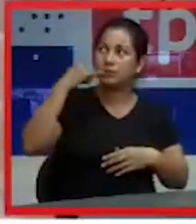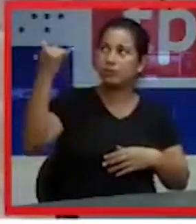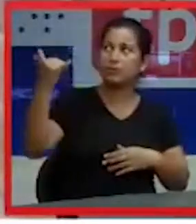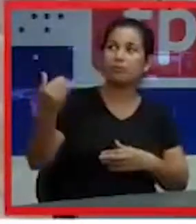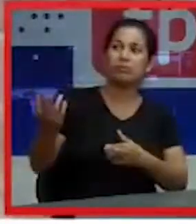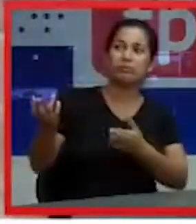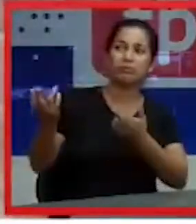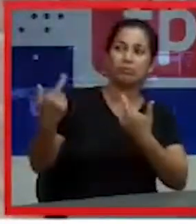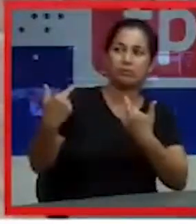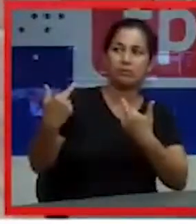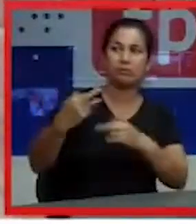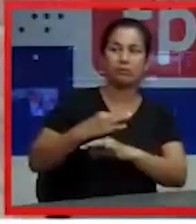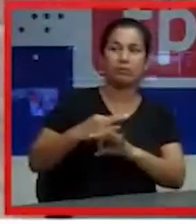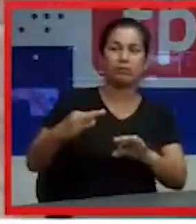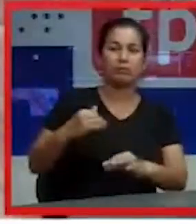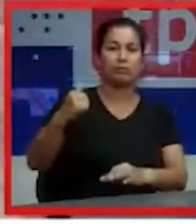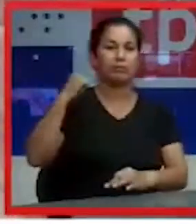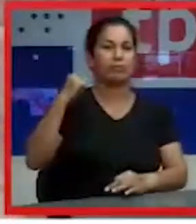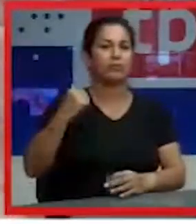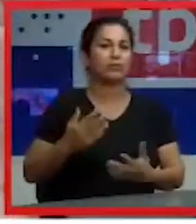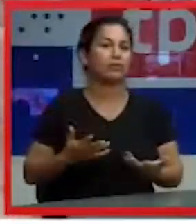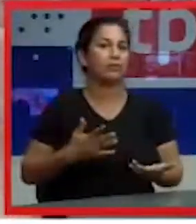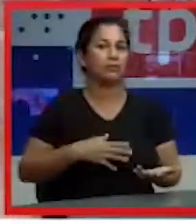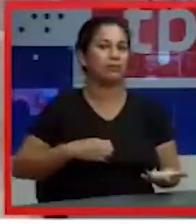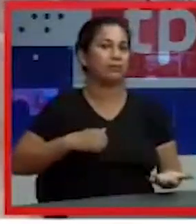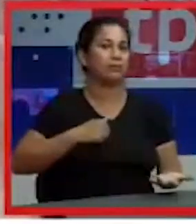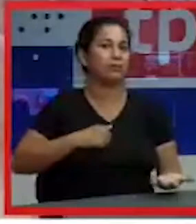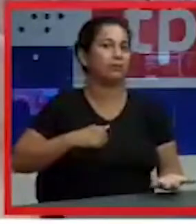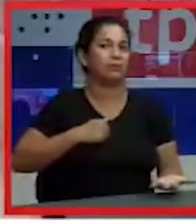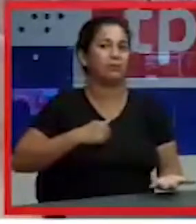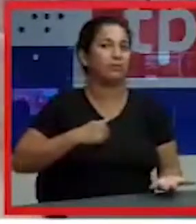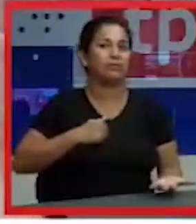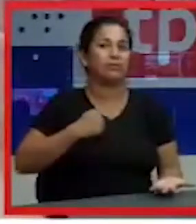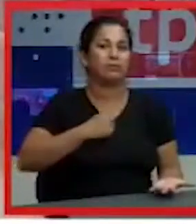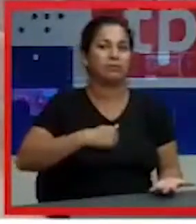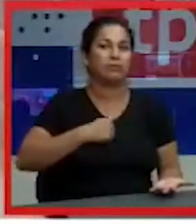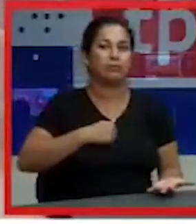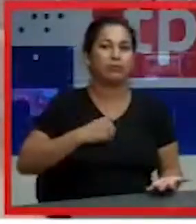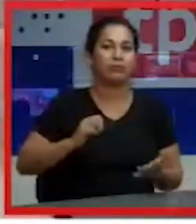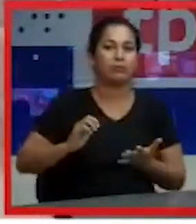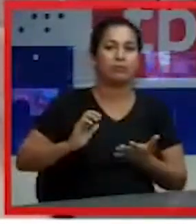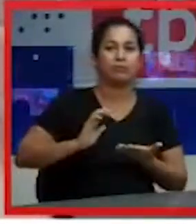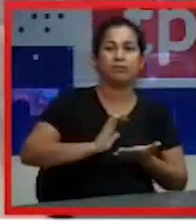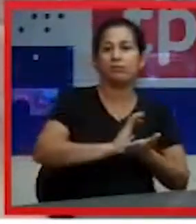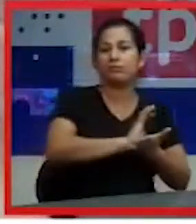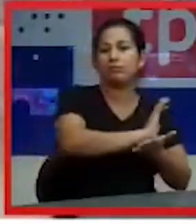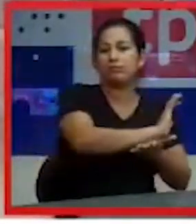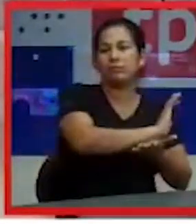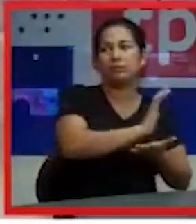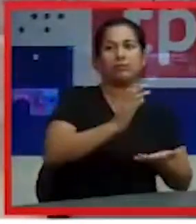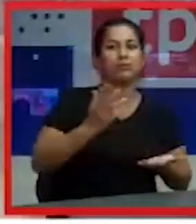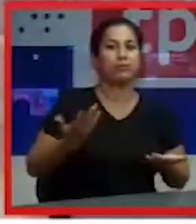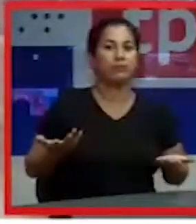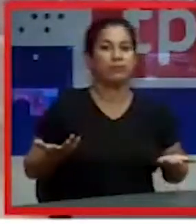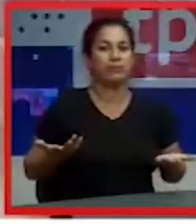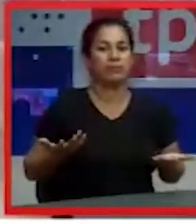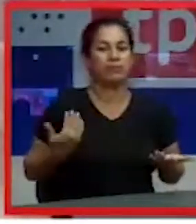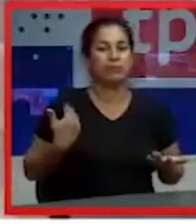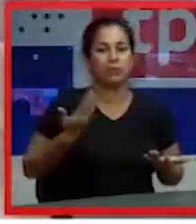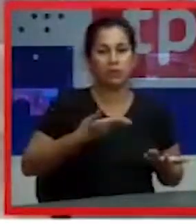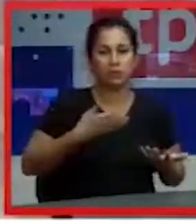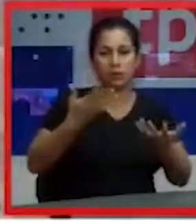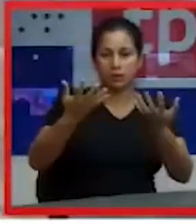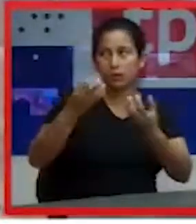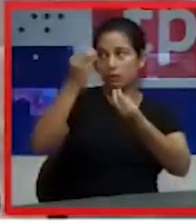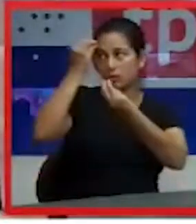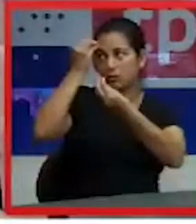responden. Y lamentablemente nos sentimos muy aislados de todo, ¿no? Y nosotros queremos cumplir con todo esto.